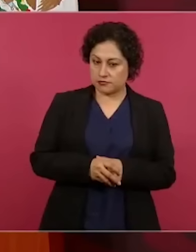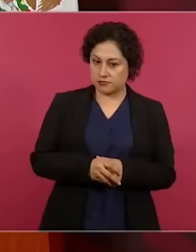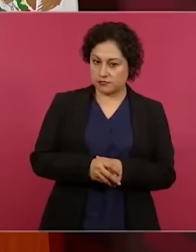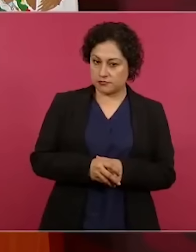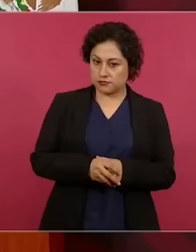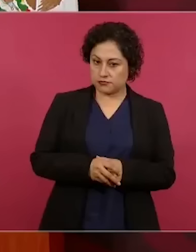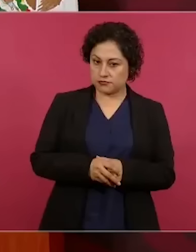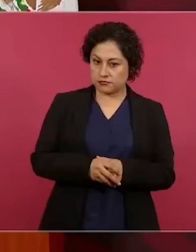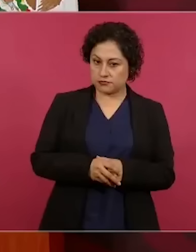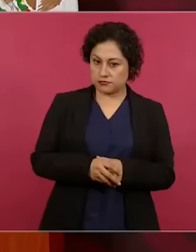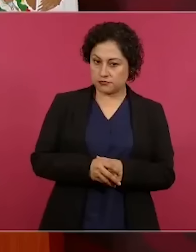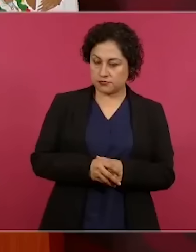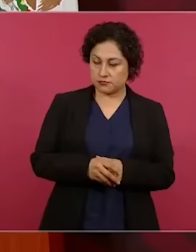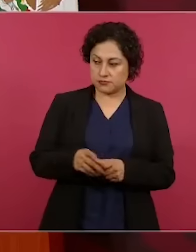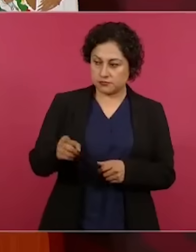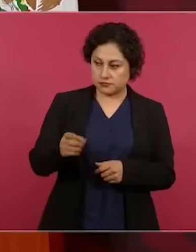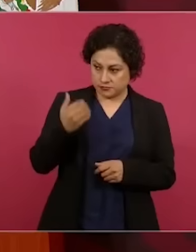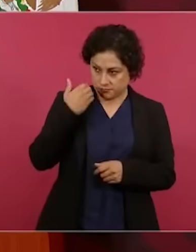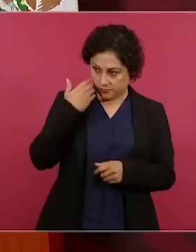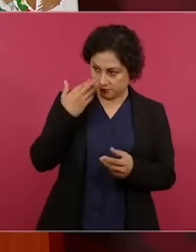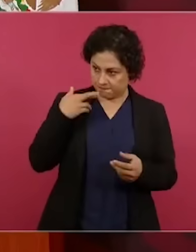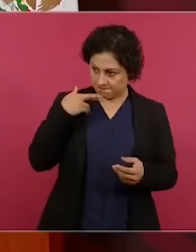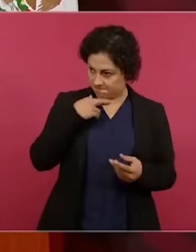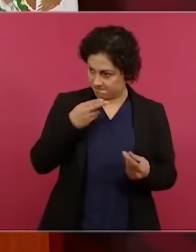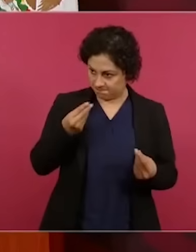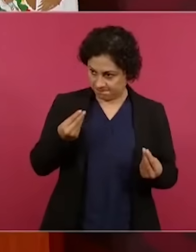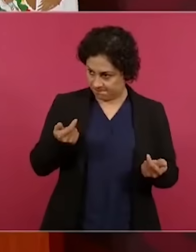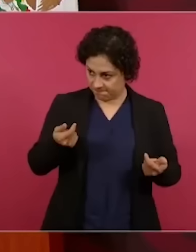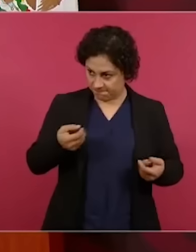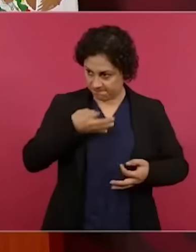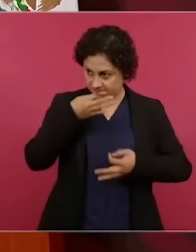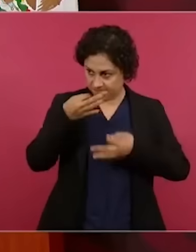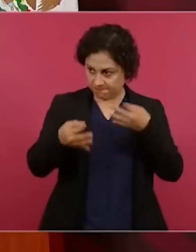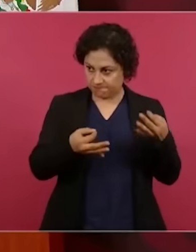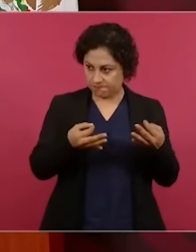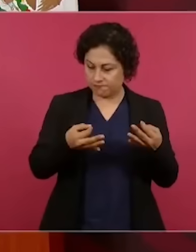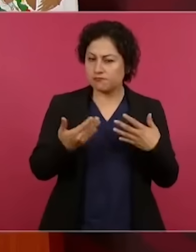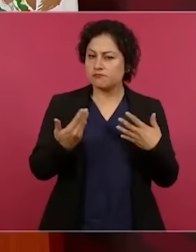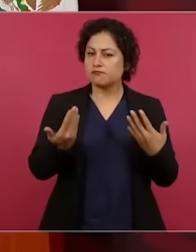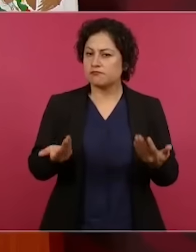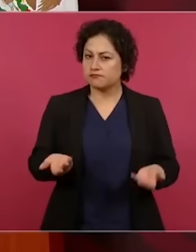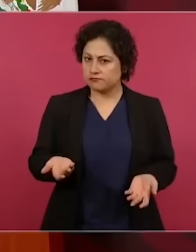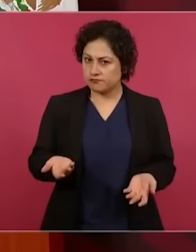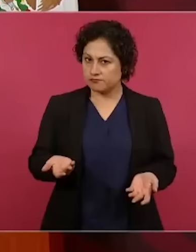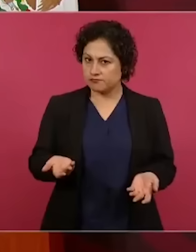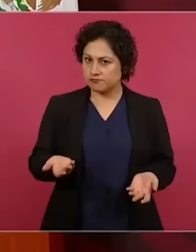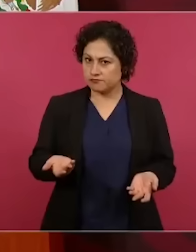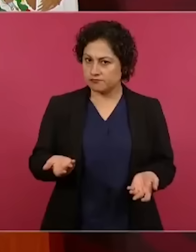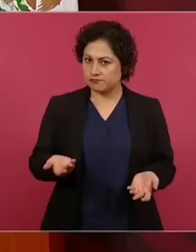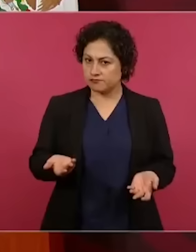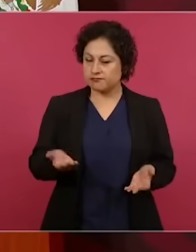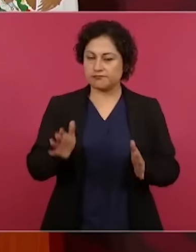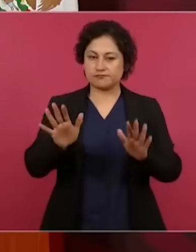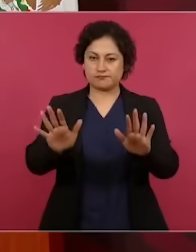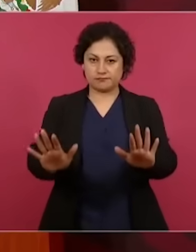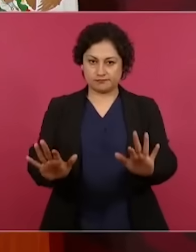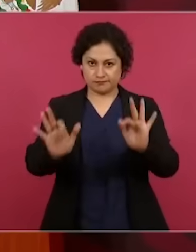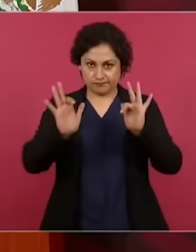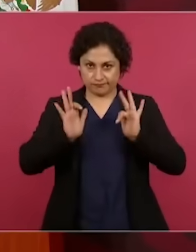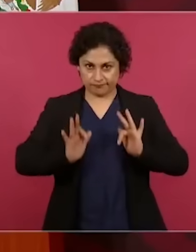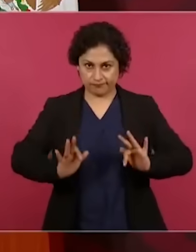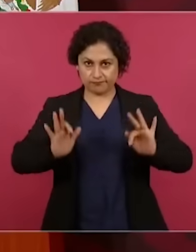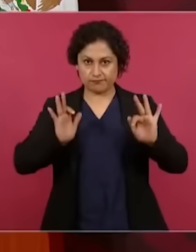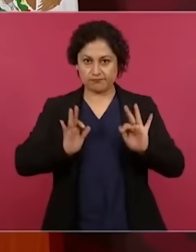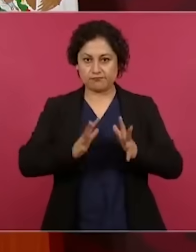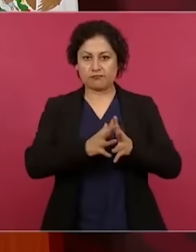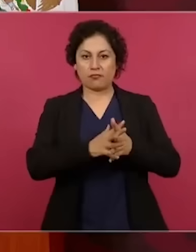quiere noticias rápidas, pero para que no haya distorsiones, no